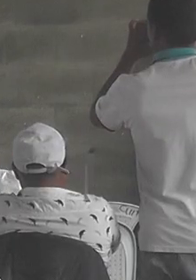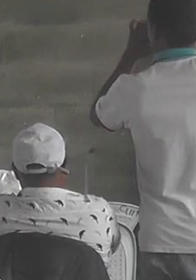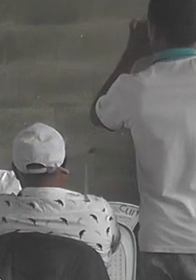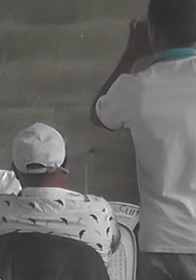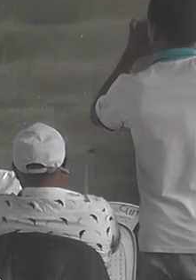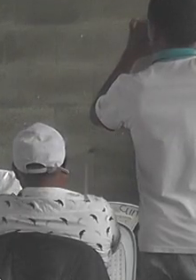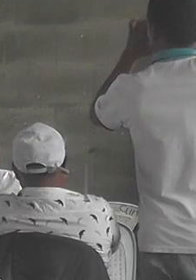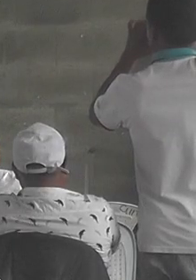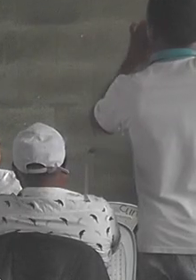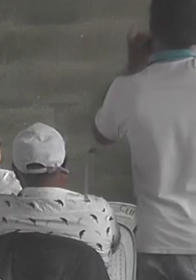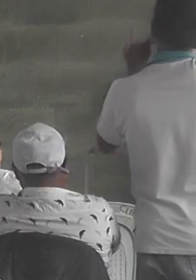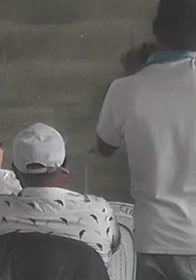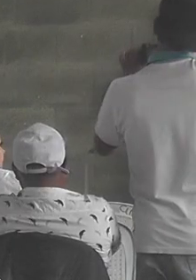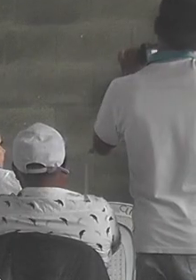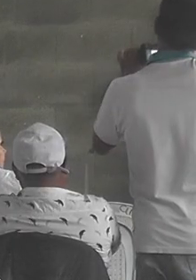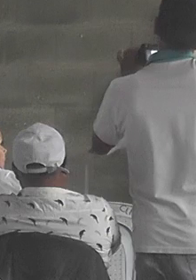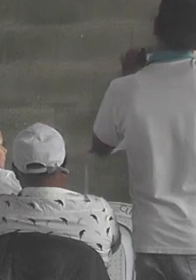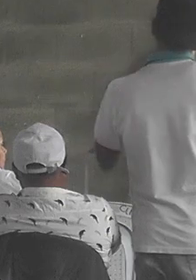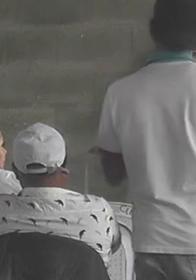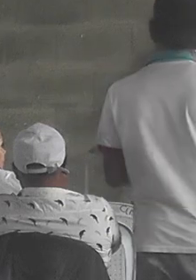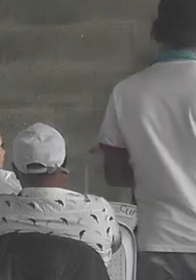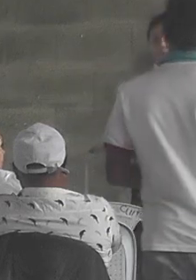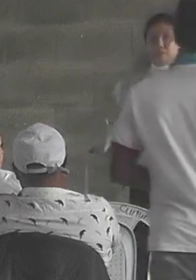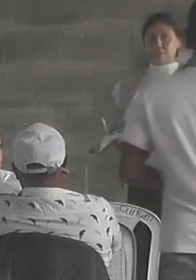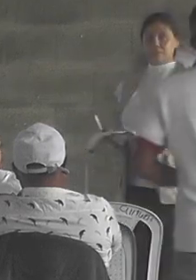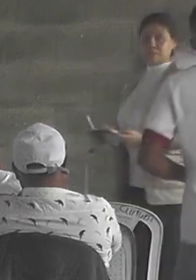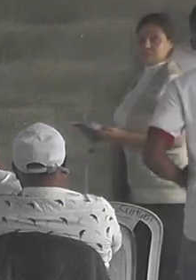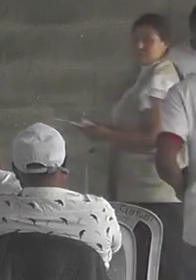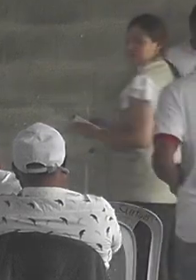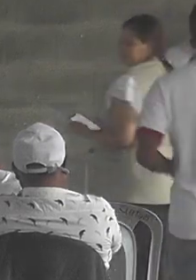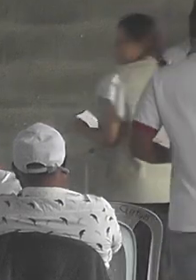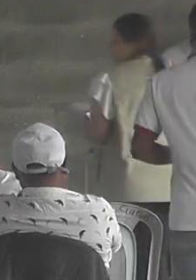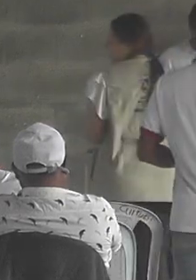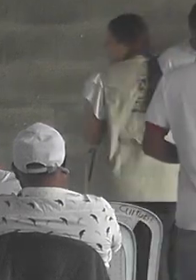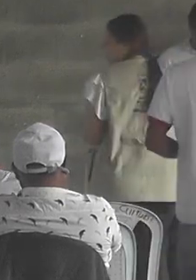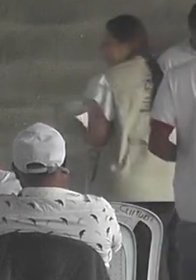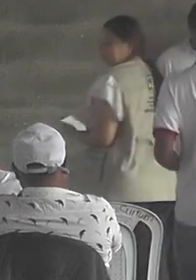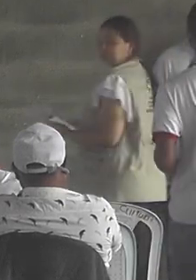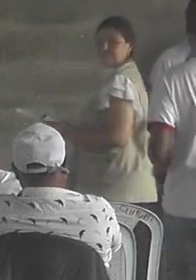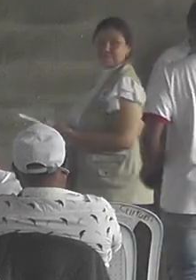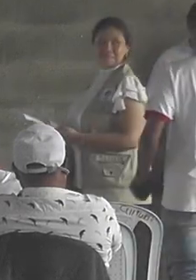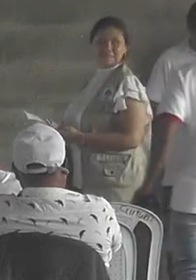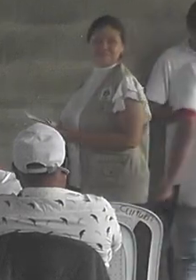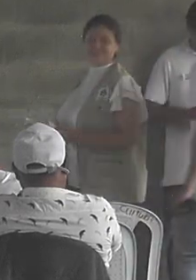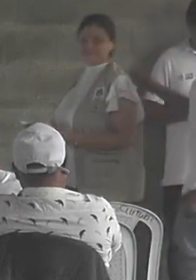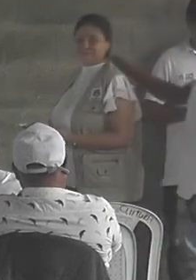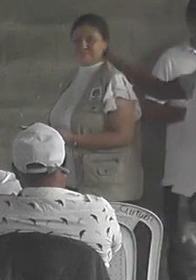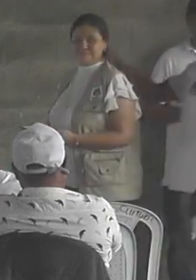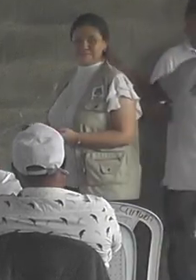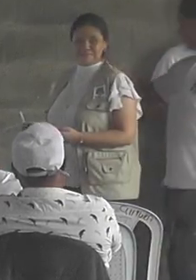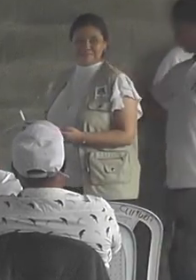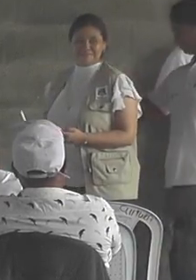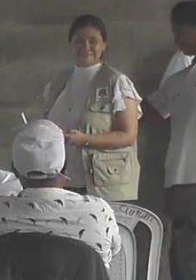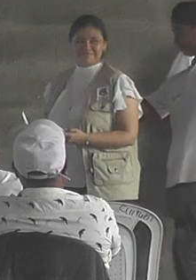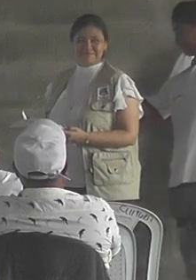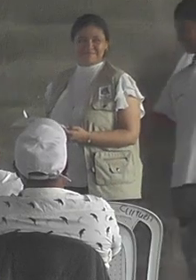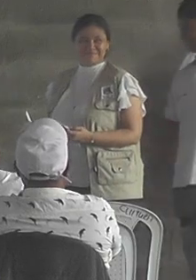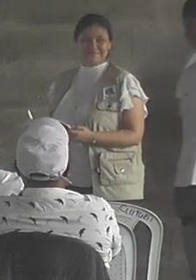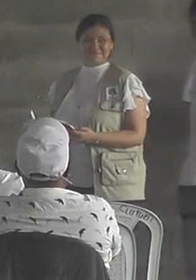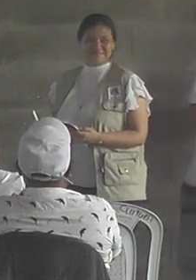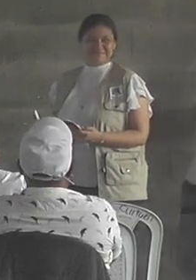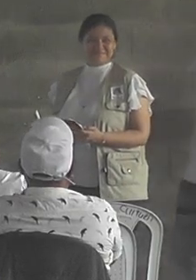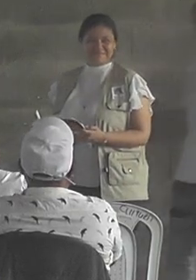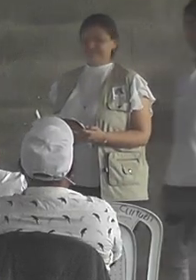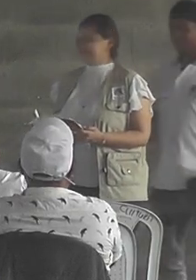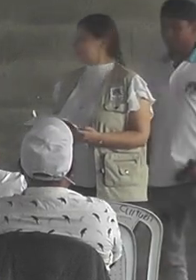una situación difícil de que el consumo de energía está demasiadamente alto. Entonces,